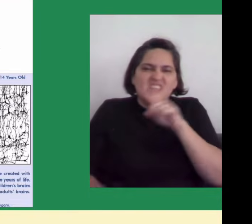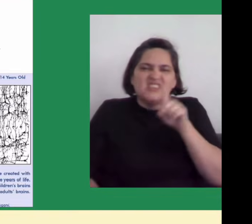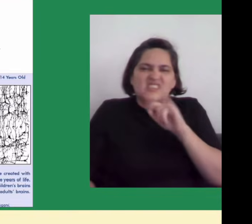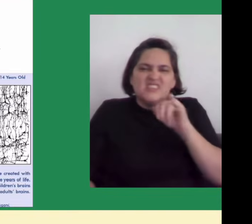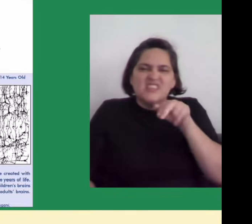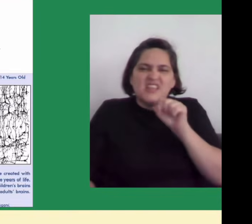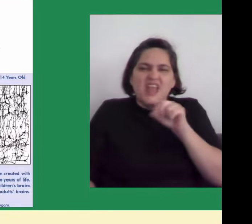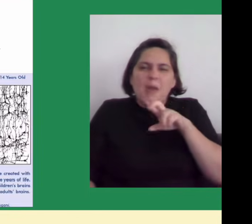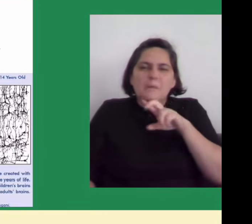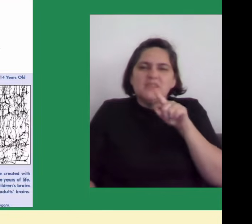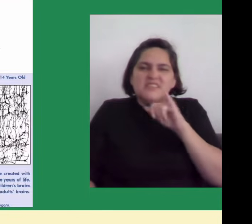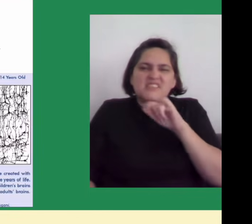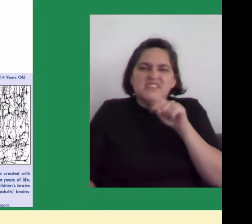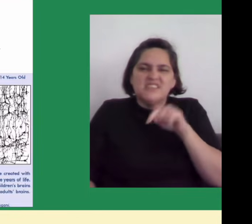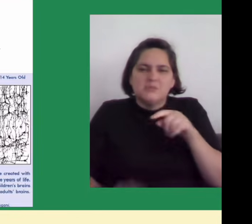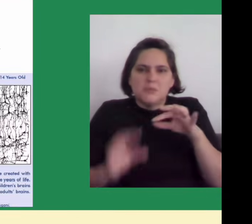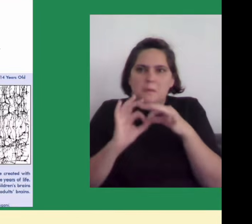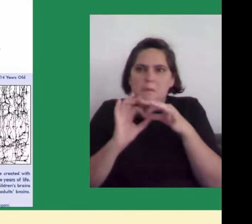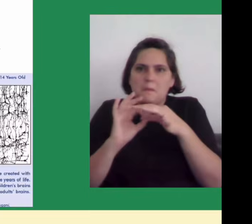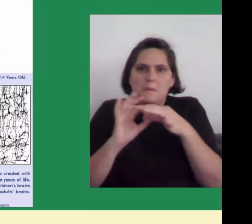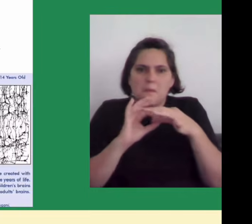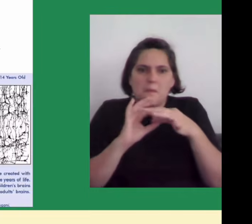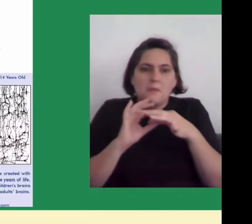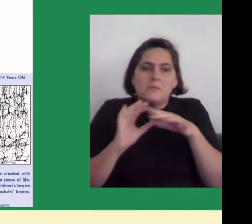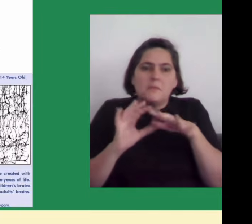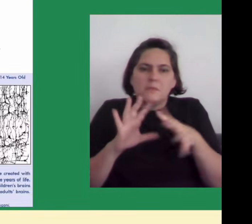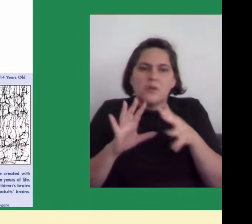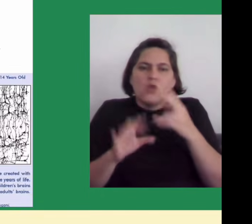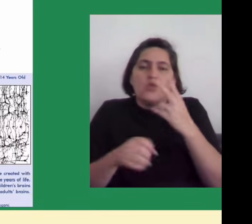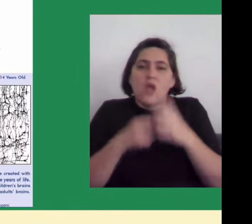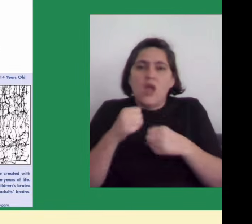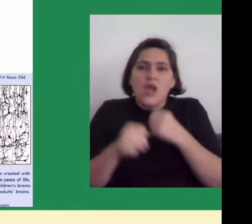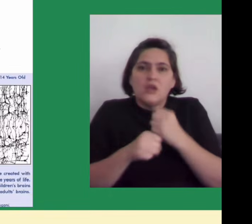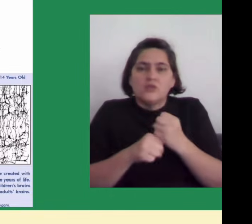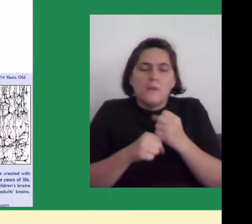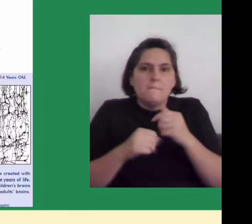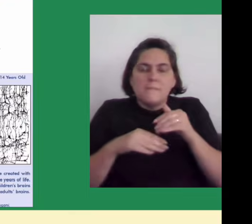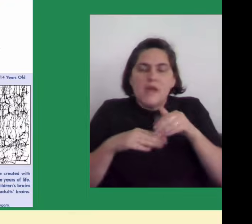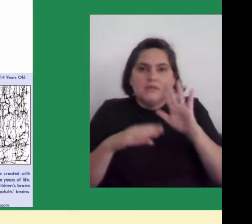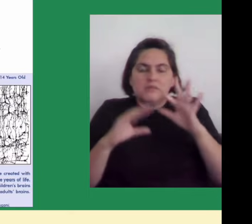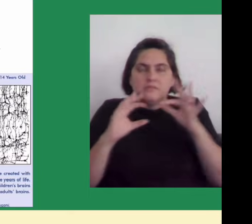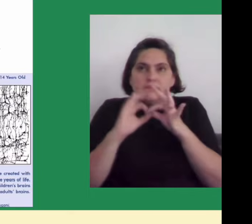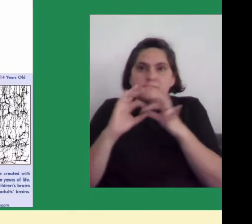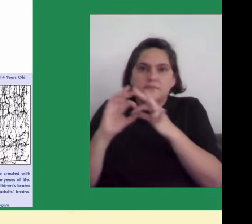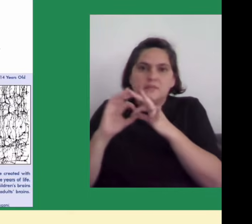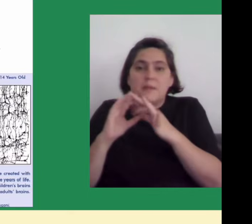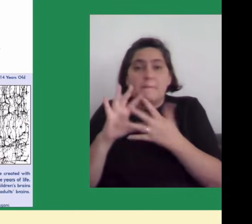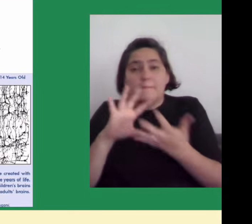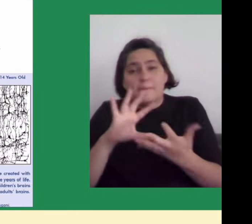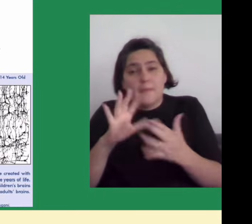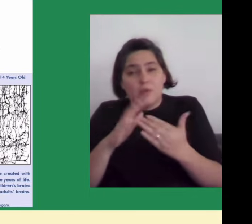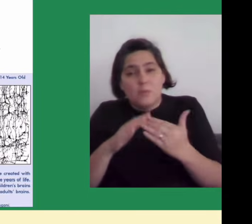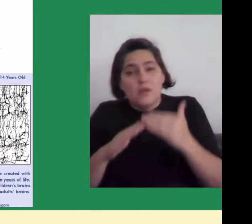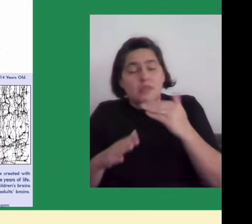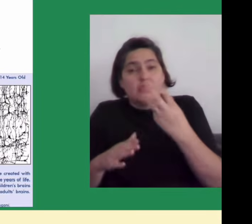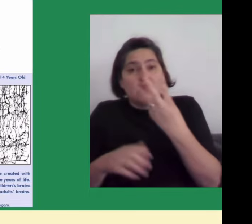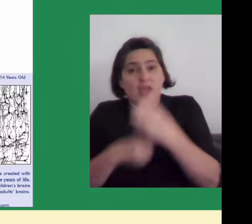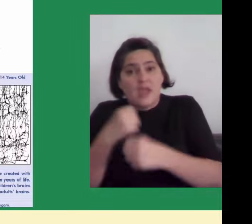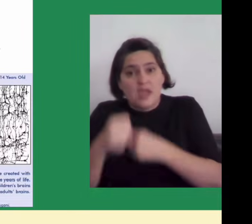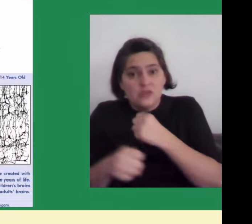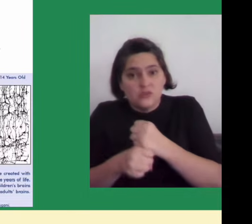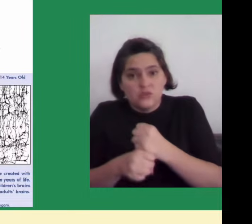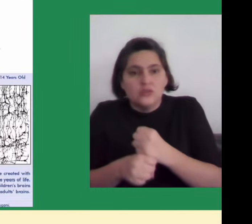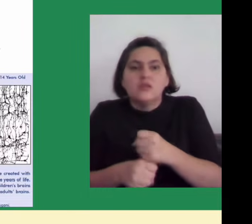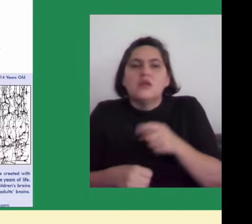la mayor cantidad de conexiones sinápticas. Y a los 3 años el cerebro de los niños tiene 50% más de